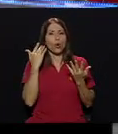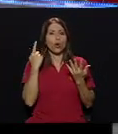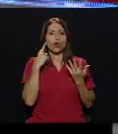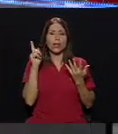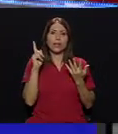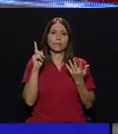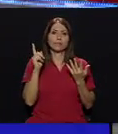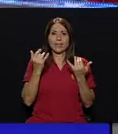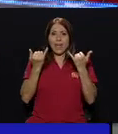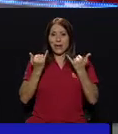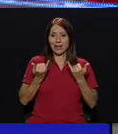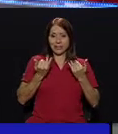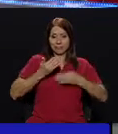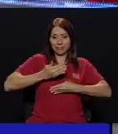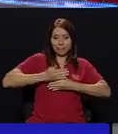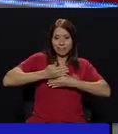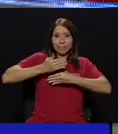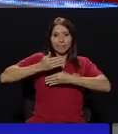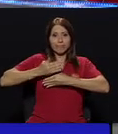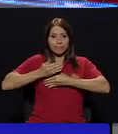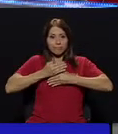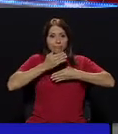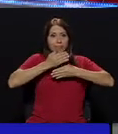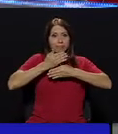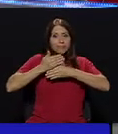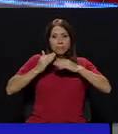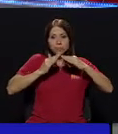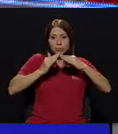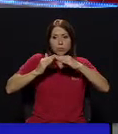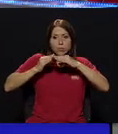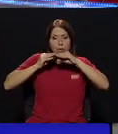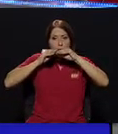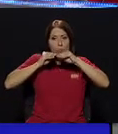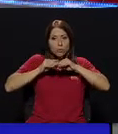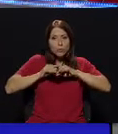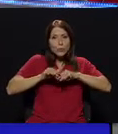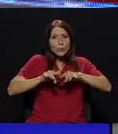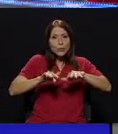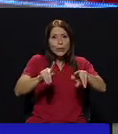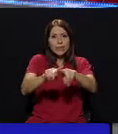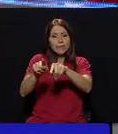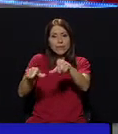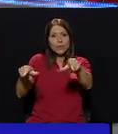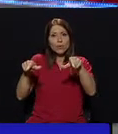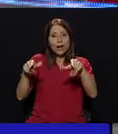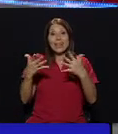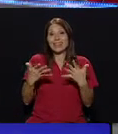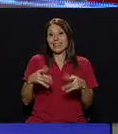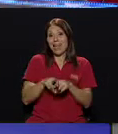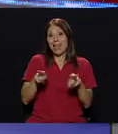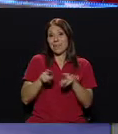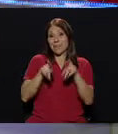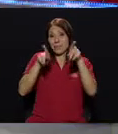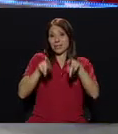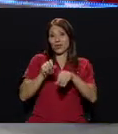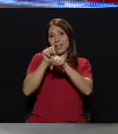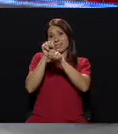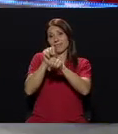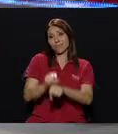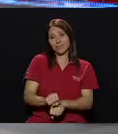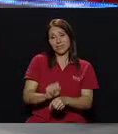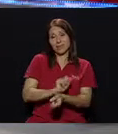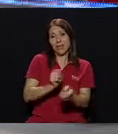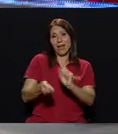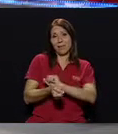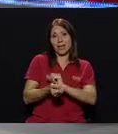el tema de la expansión residencial en diferentes áreas y también por los cambios de hábitos de las personas que ahora